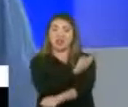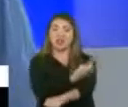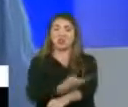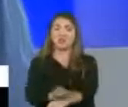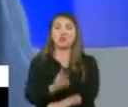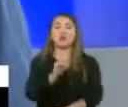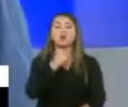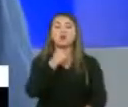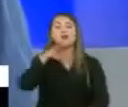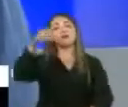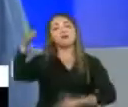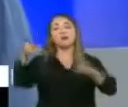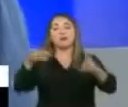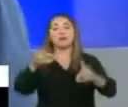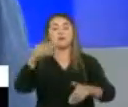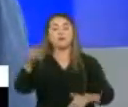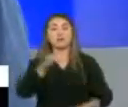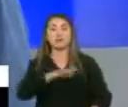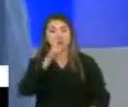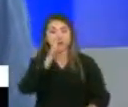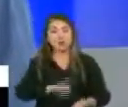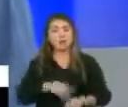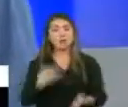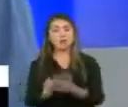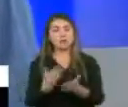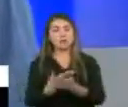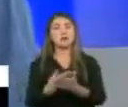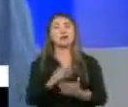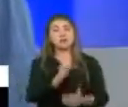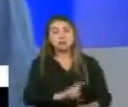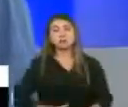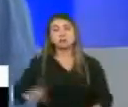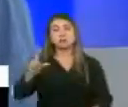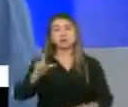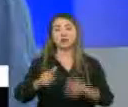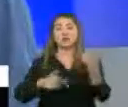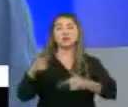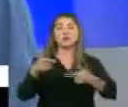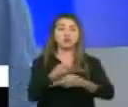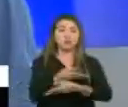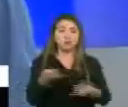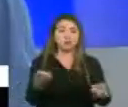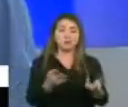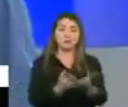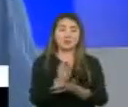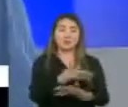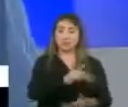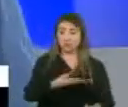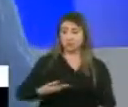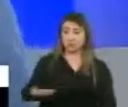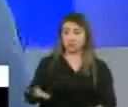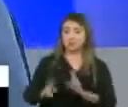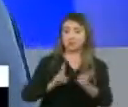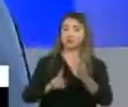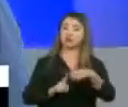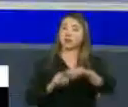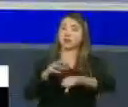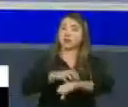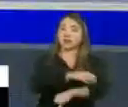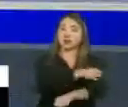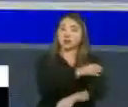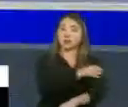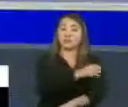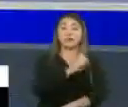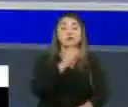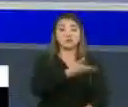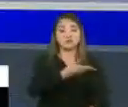fuera de Chile, pero creo que este es el momento para darle un nuevo impulso a la política pública que se impulsa desde el gobierno en relación con las regiones. Ahora, la presidenta tiene un